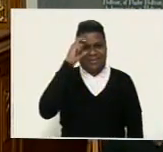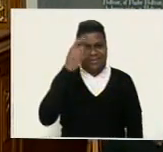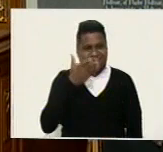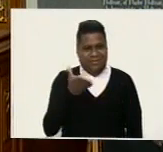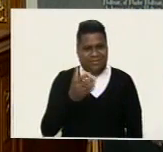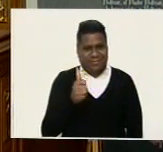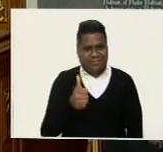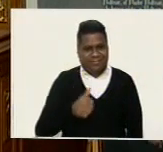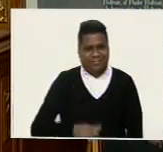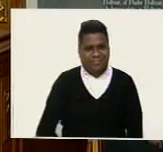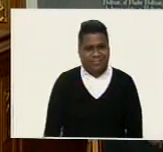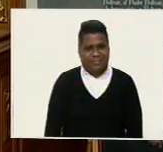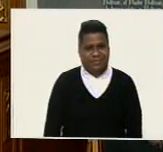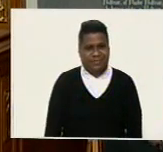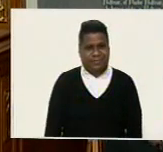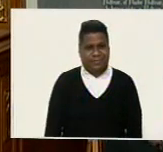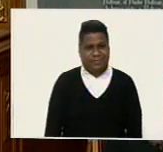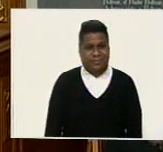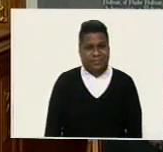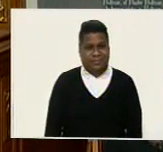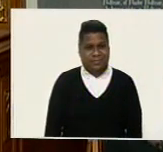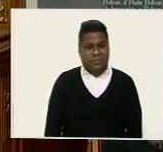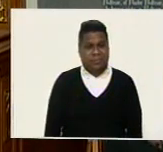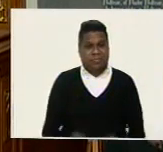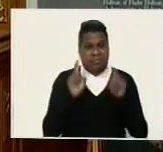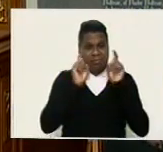la lección que nos ha dado, la clase de hoy.